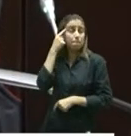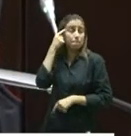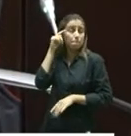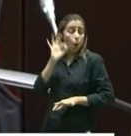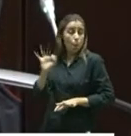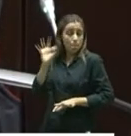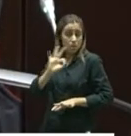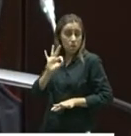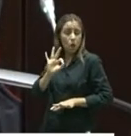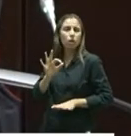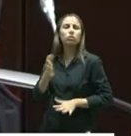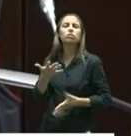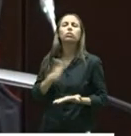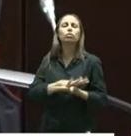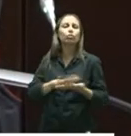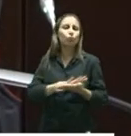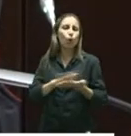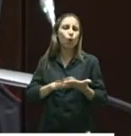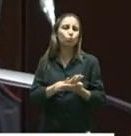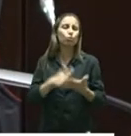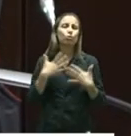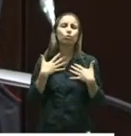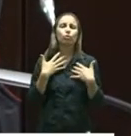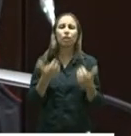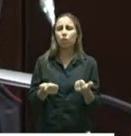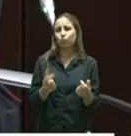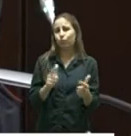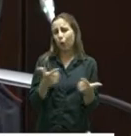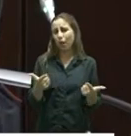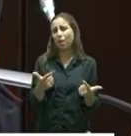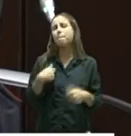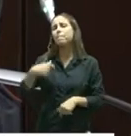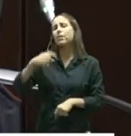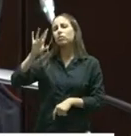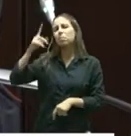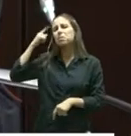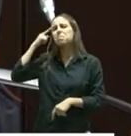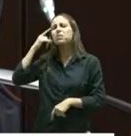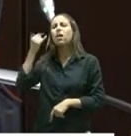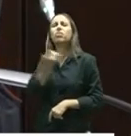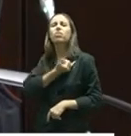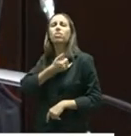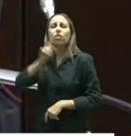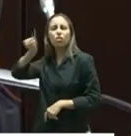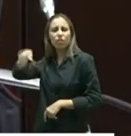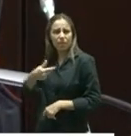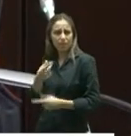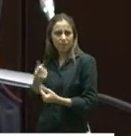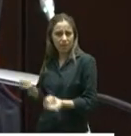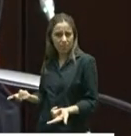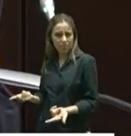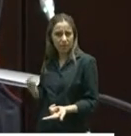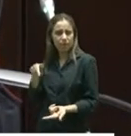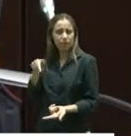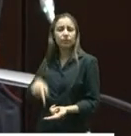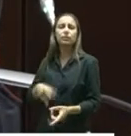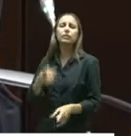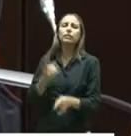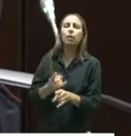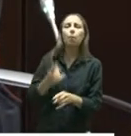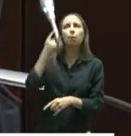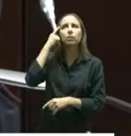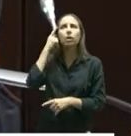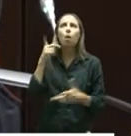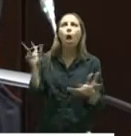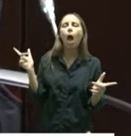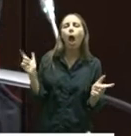es discutiendo seriamente dónde salen los fondos y esta provincia tiene riquezas lo dicen todo el tiempo y ahora nos dice que la sábana es corta y que haber que readecuar y que